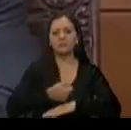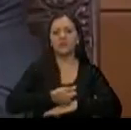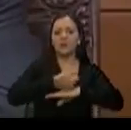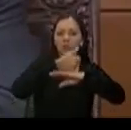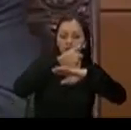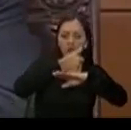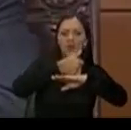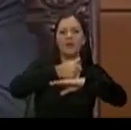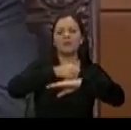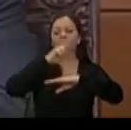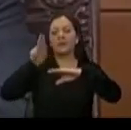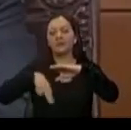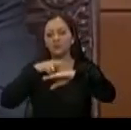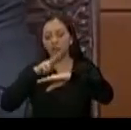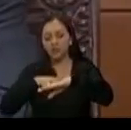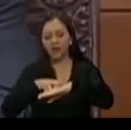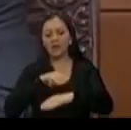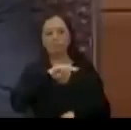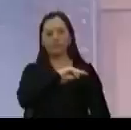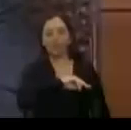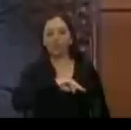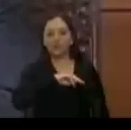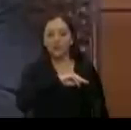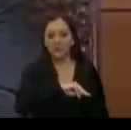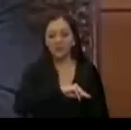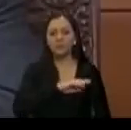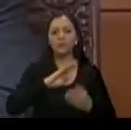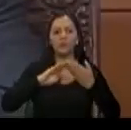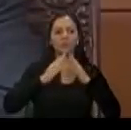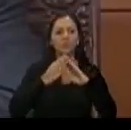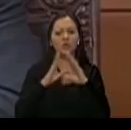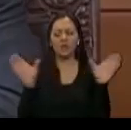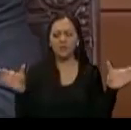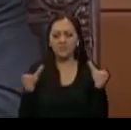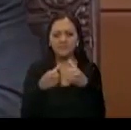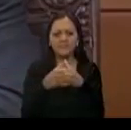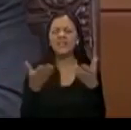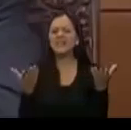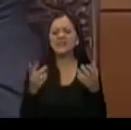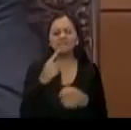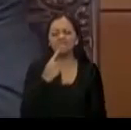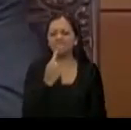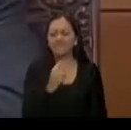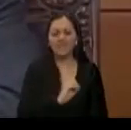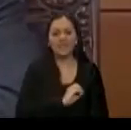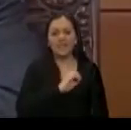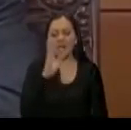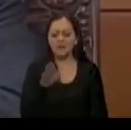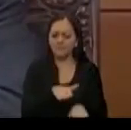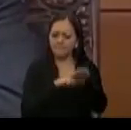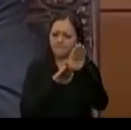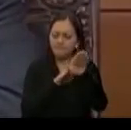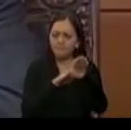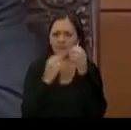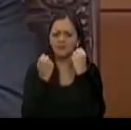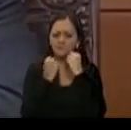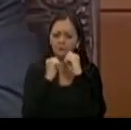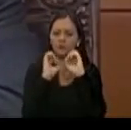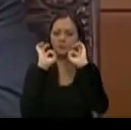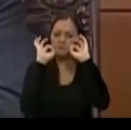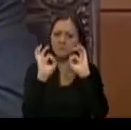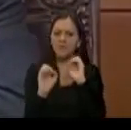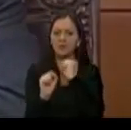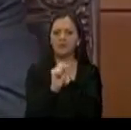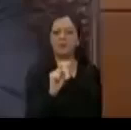nacionales, seccionales, de todo tipo, y también a la comunidad para que pongamos todo el empeño, todo nuestro mejor